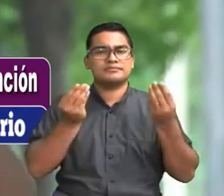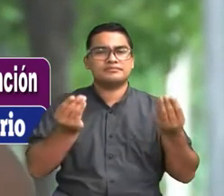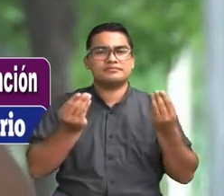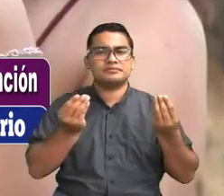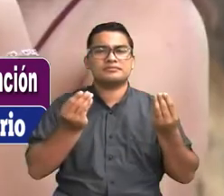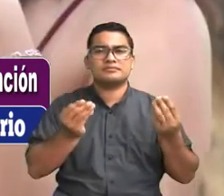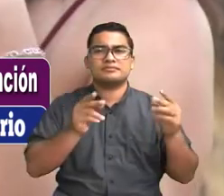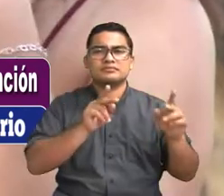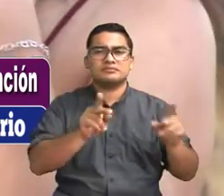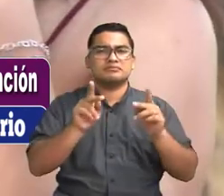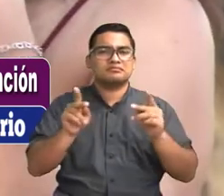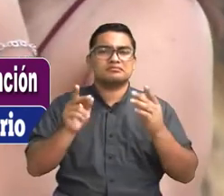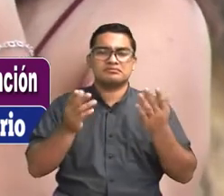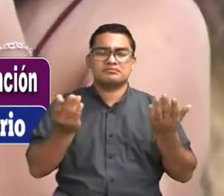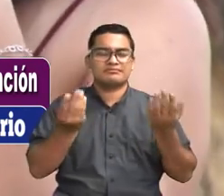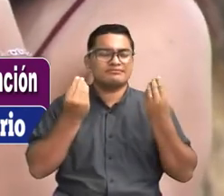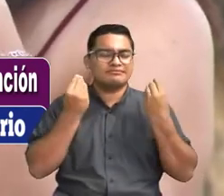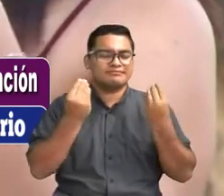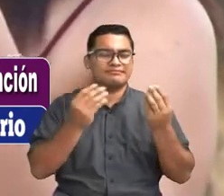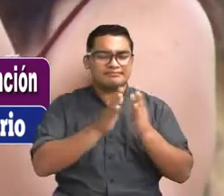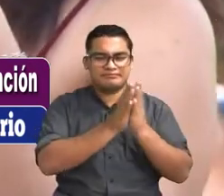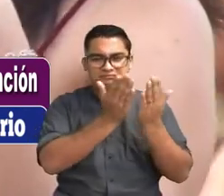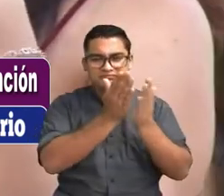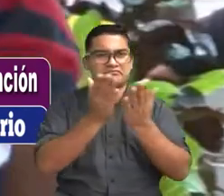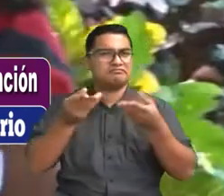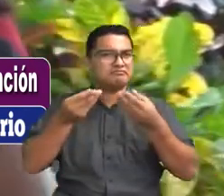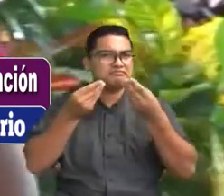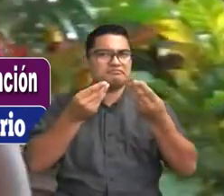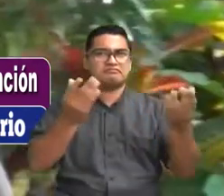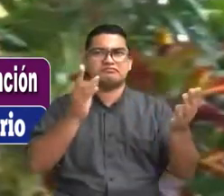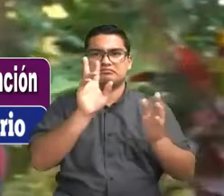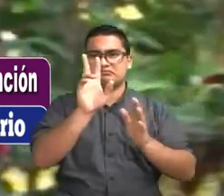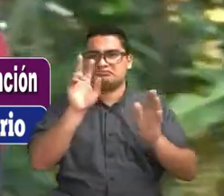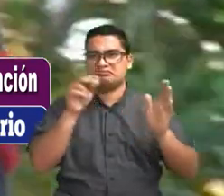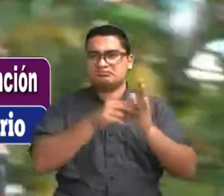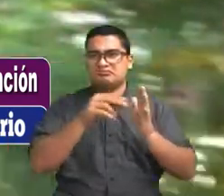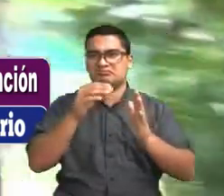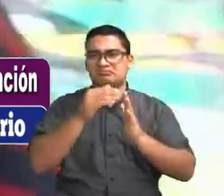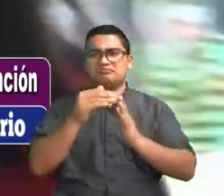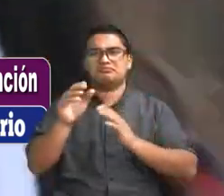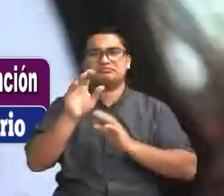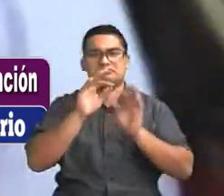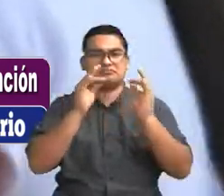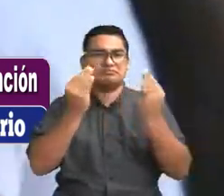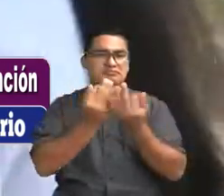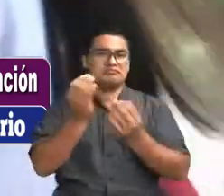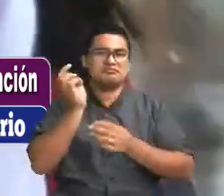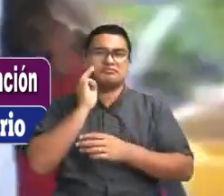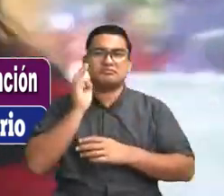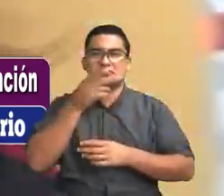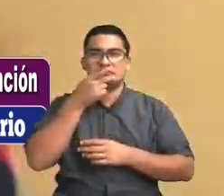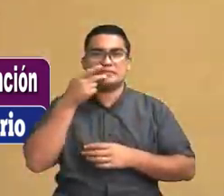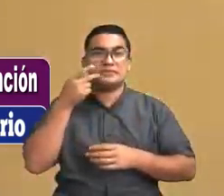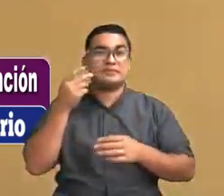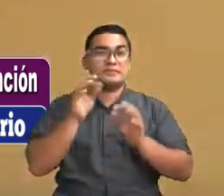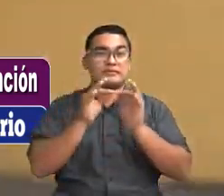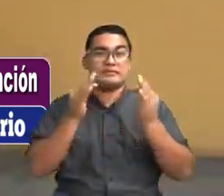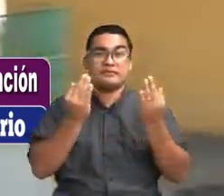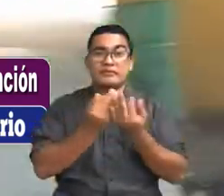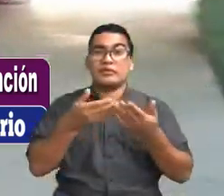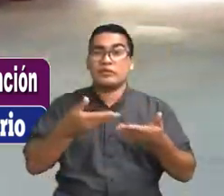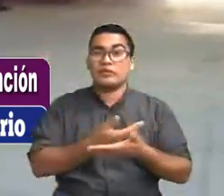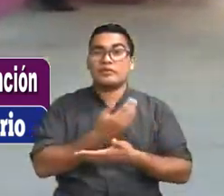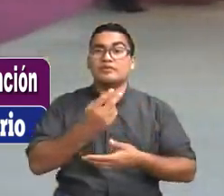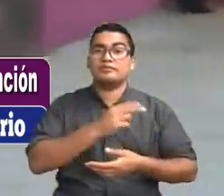millones de cartillas, y de igual manera se ha llegado a más de 2 millones de familias, claro, de madres, de padres de familia, nuevos para valores, trabajar en